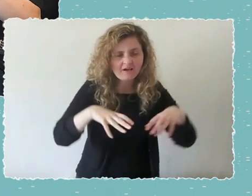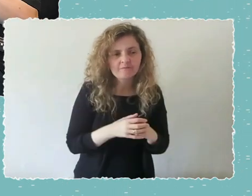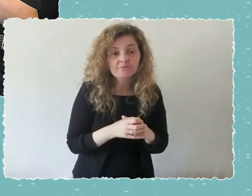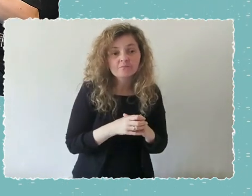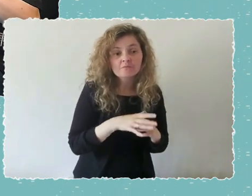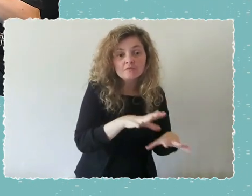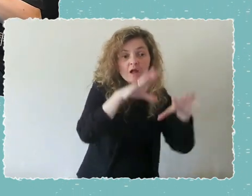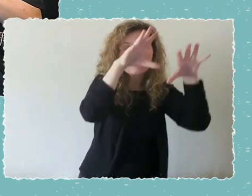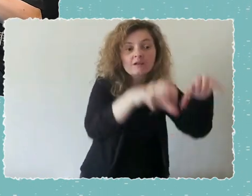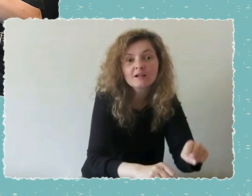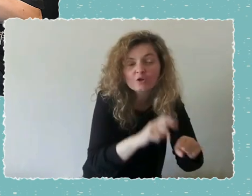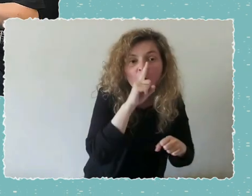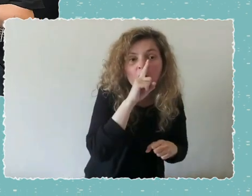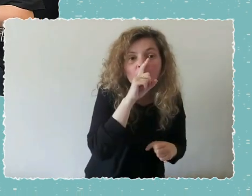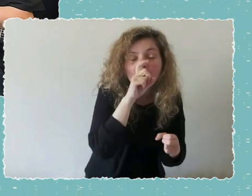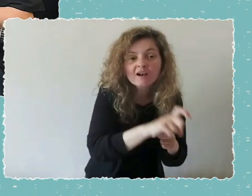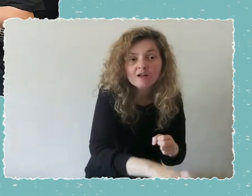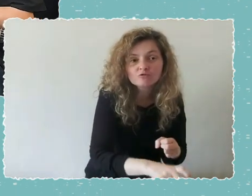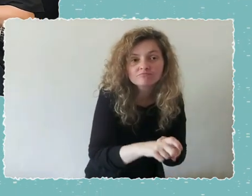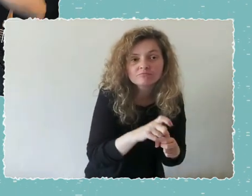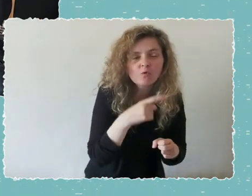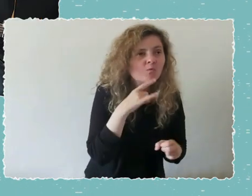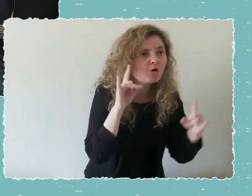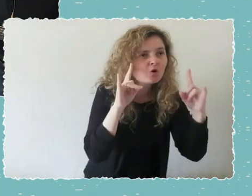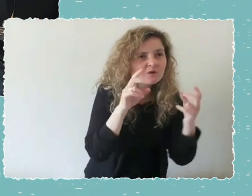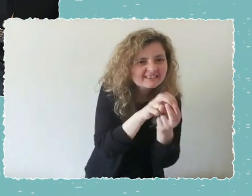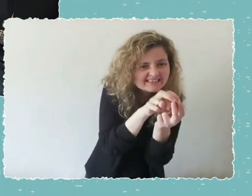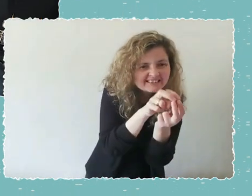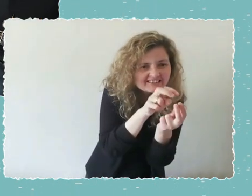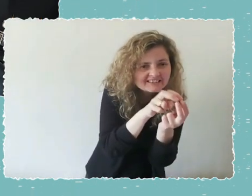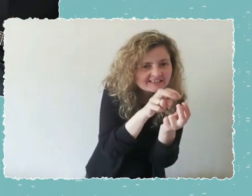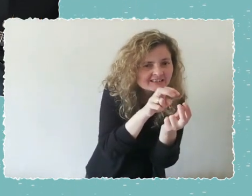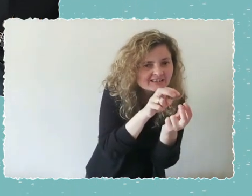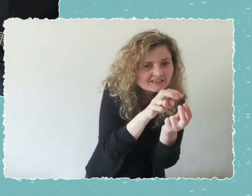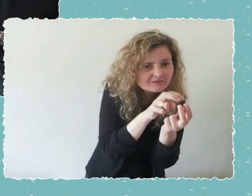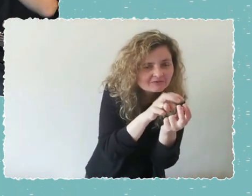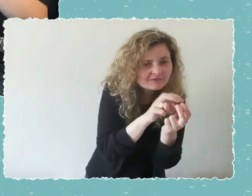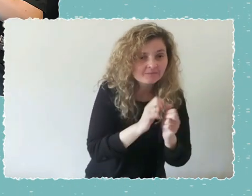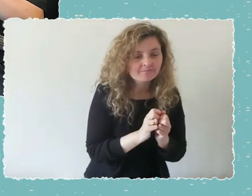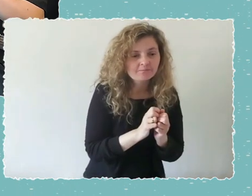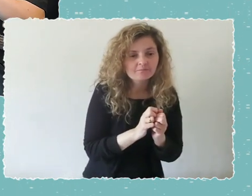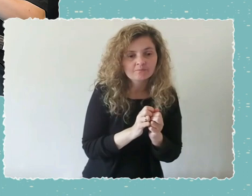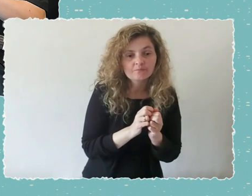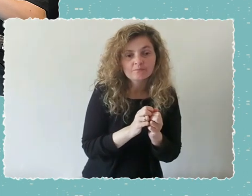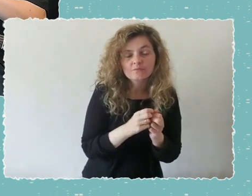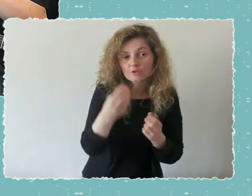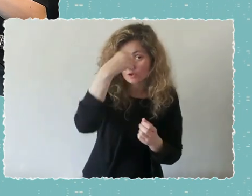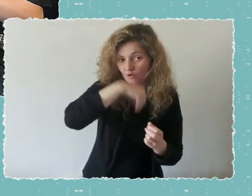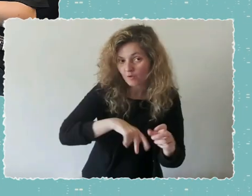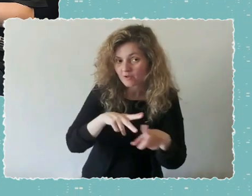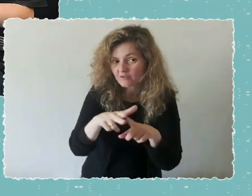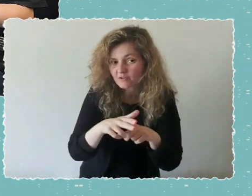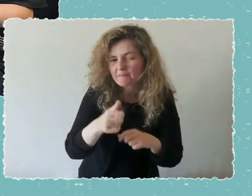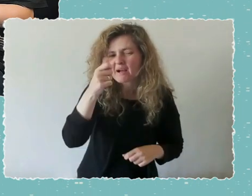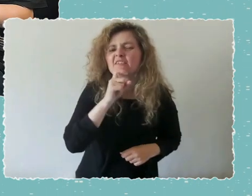Que cazou o rato. Ruido de rato, a ver. Muy bien. ¿Qué comeu o